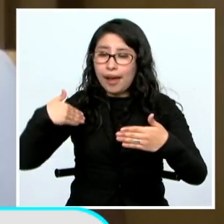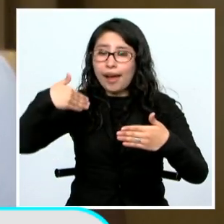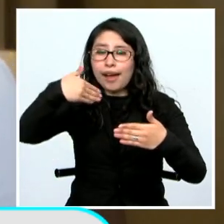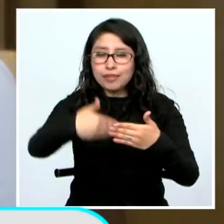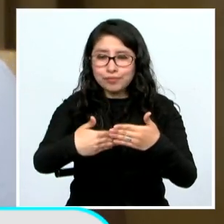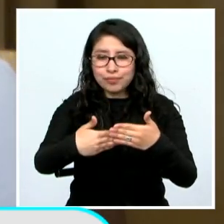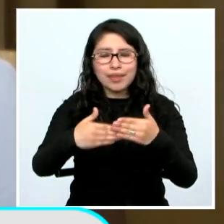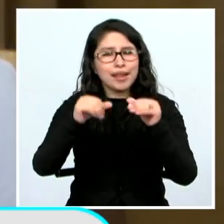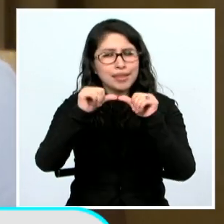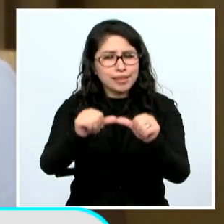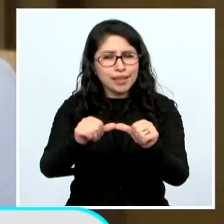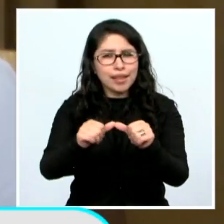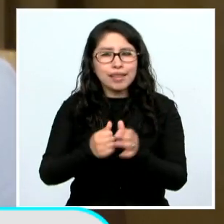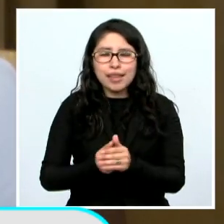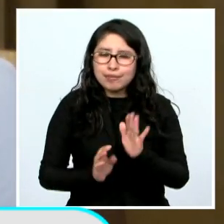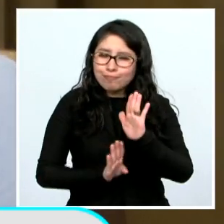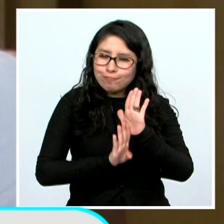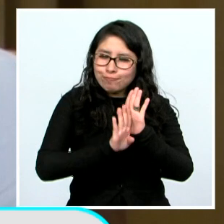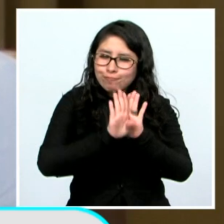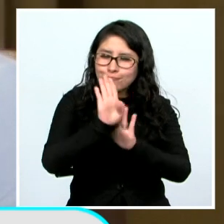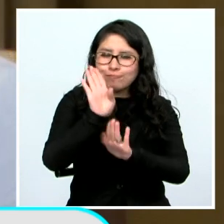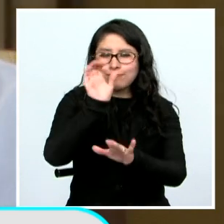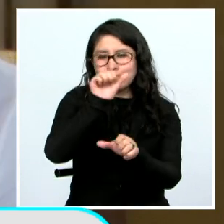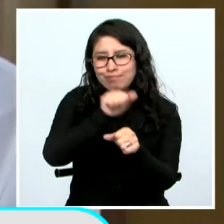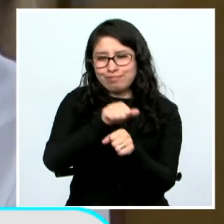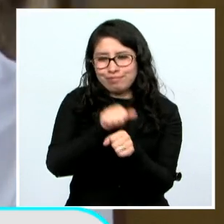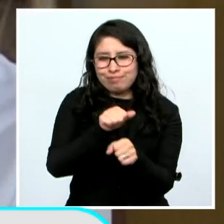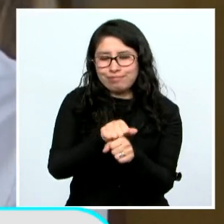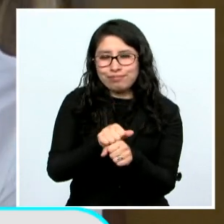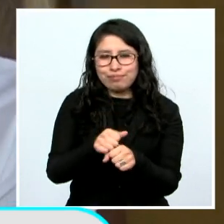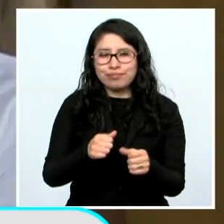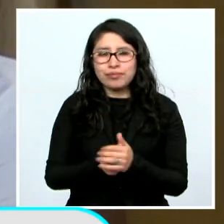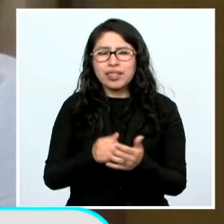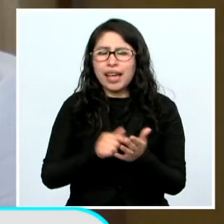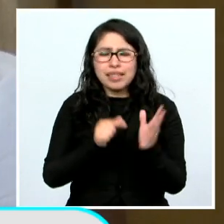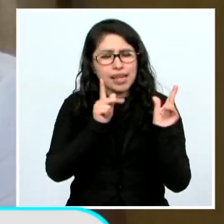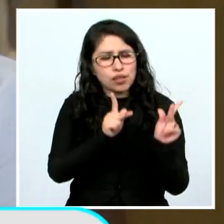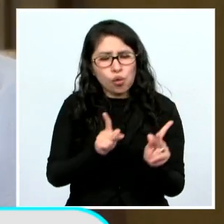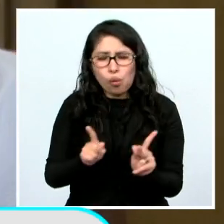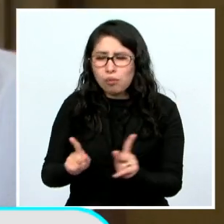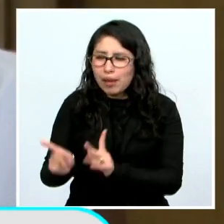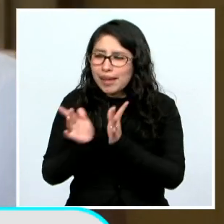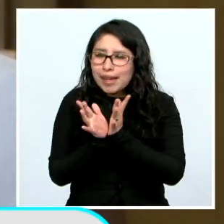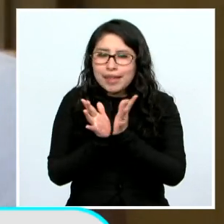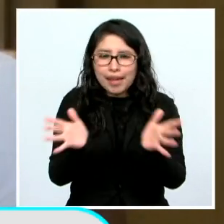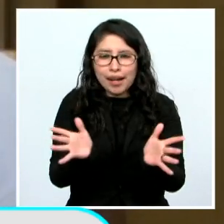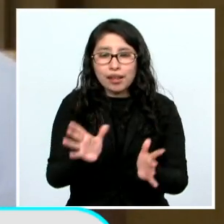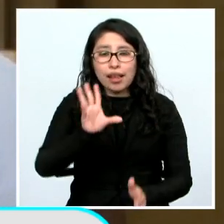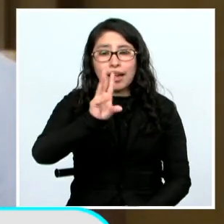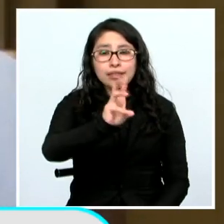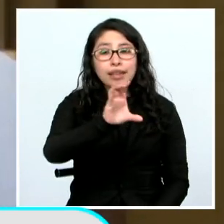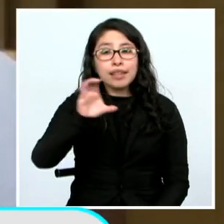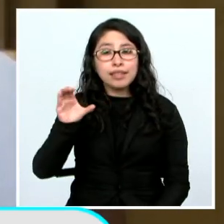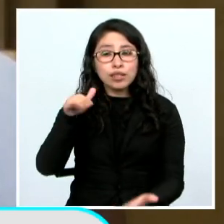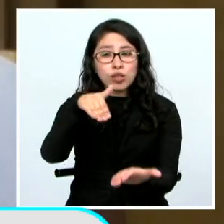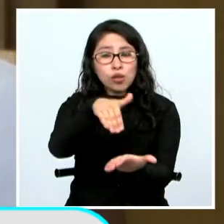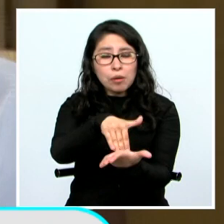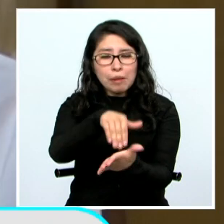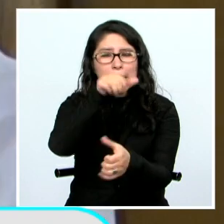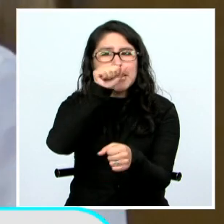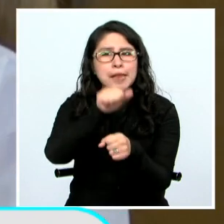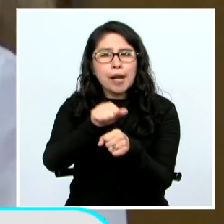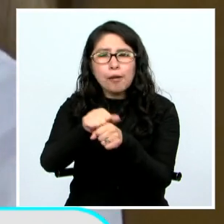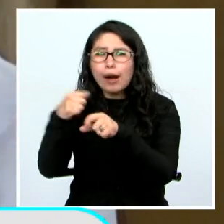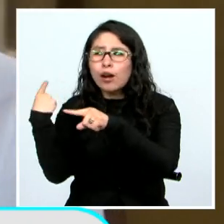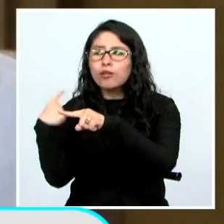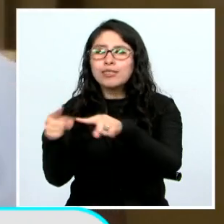en la reactivación económica que fue el plan masivo de empleo. 600.000 empleos entre